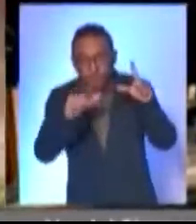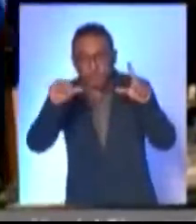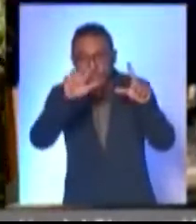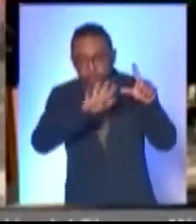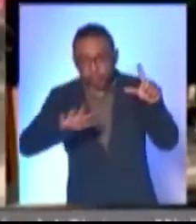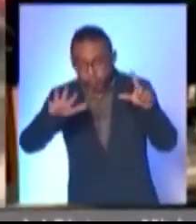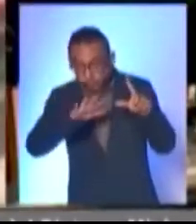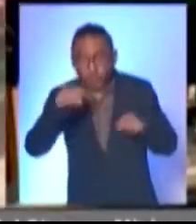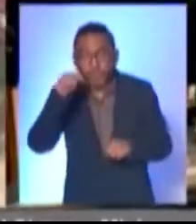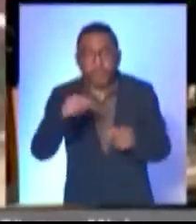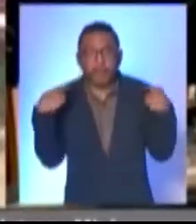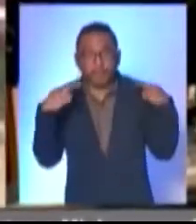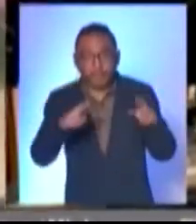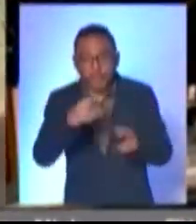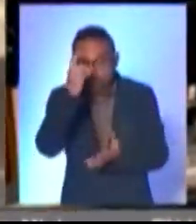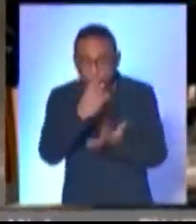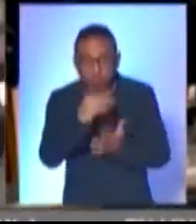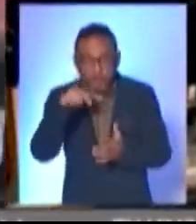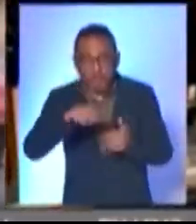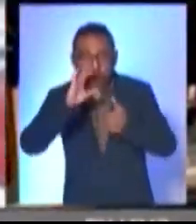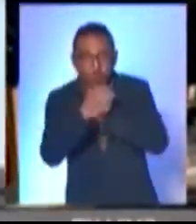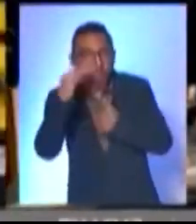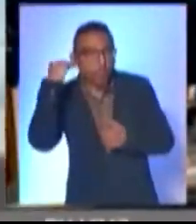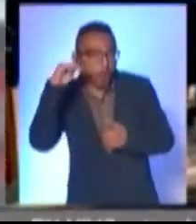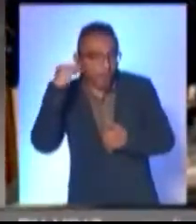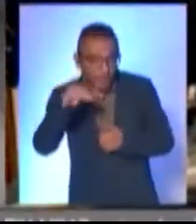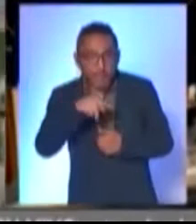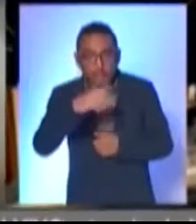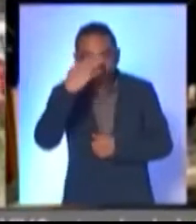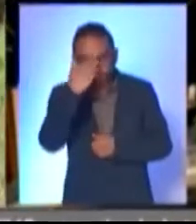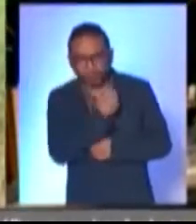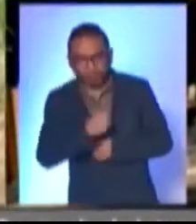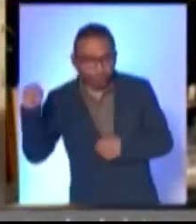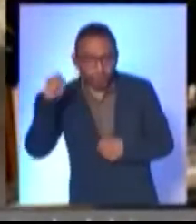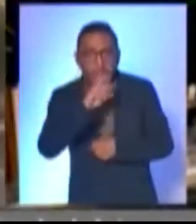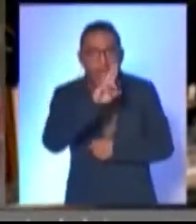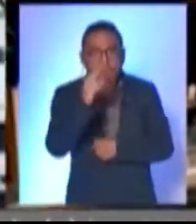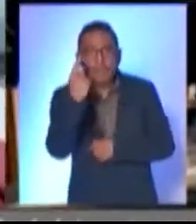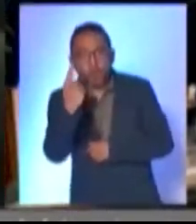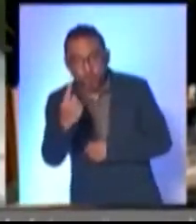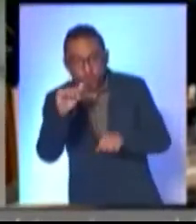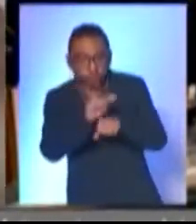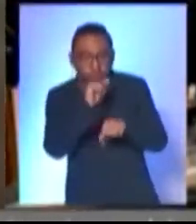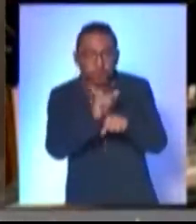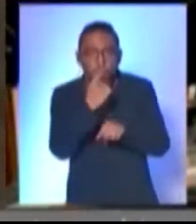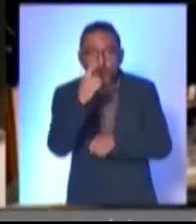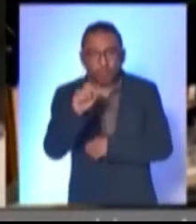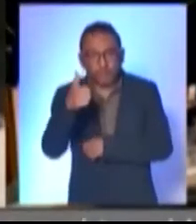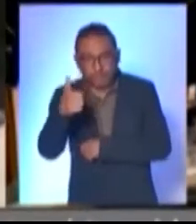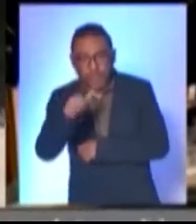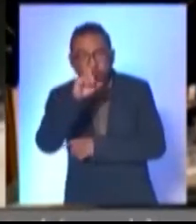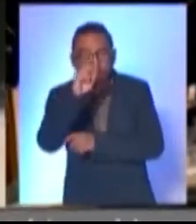única dupla representante del Club Automovilístico de Morelia correrá en la categoría expertos en R1 en el auto Clio 1.6 con